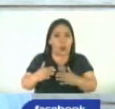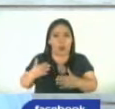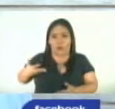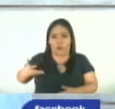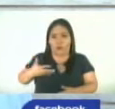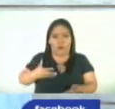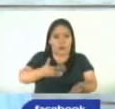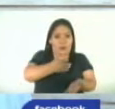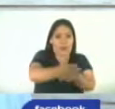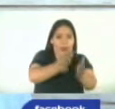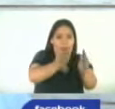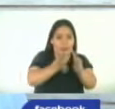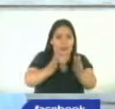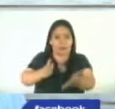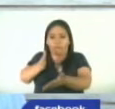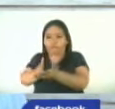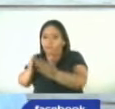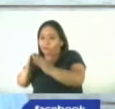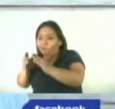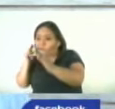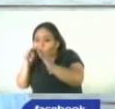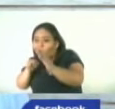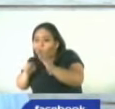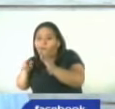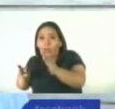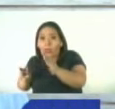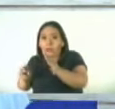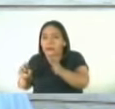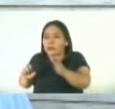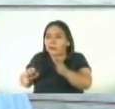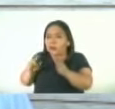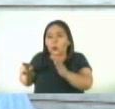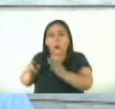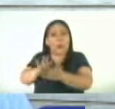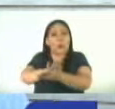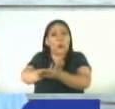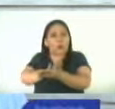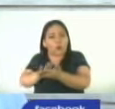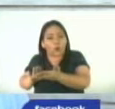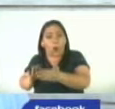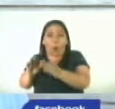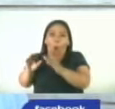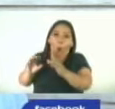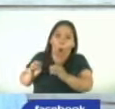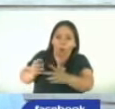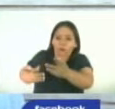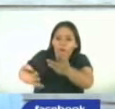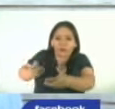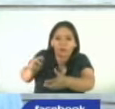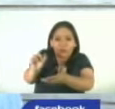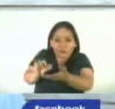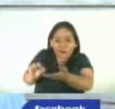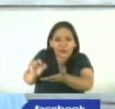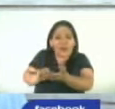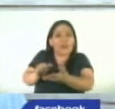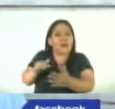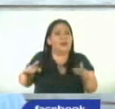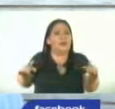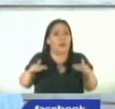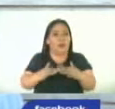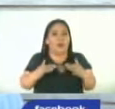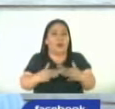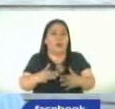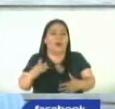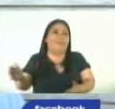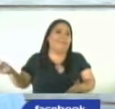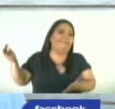por casa a fin de identificar cuáles son las zonas en las que se está teniendo mayor índice larvario. Creo que no está de más